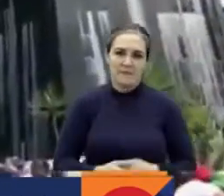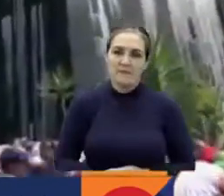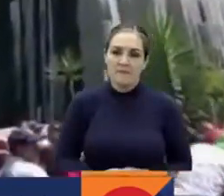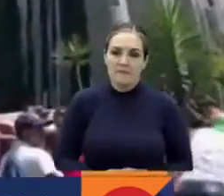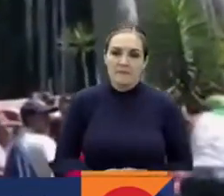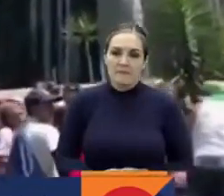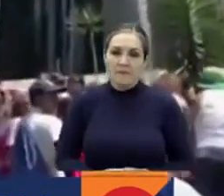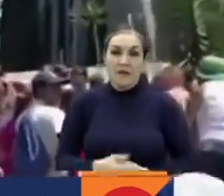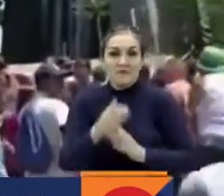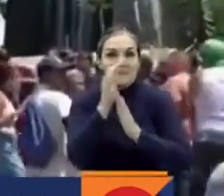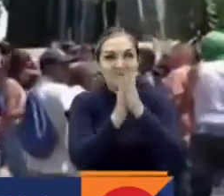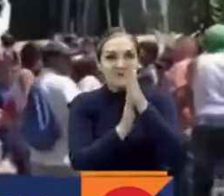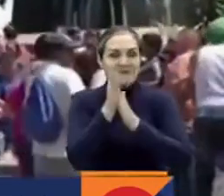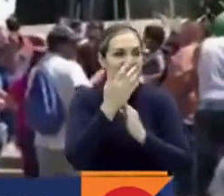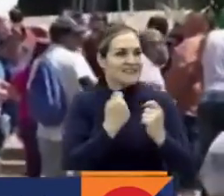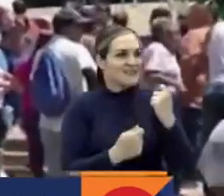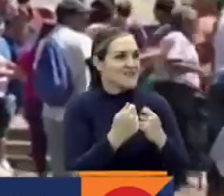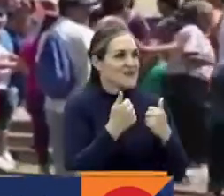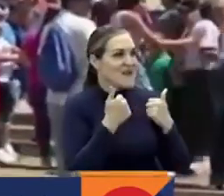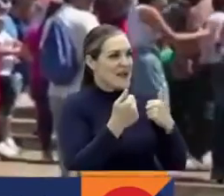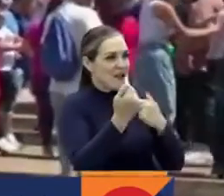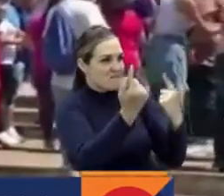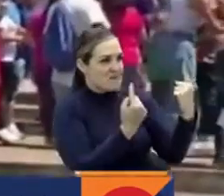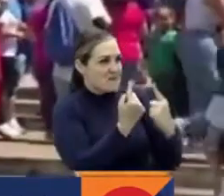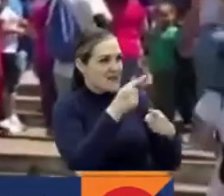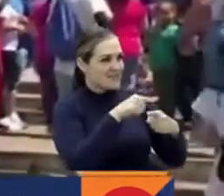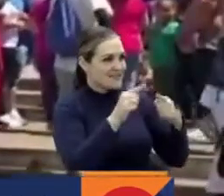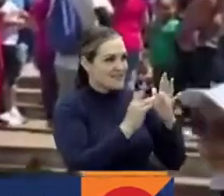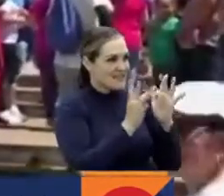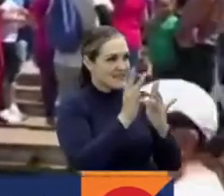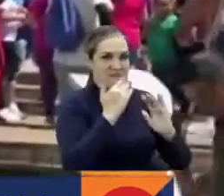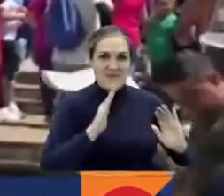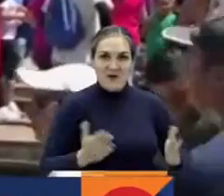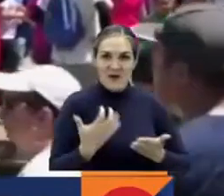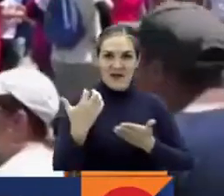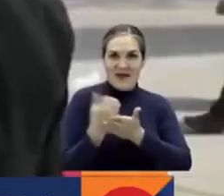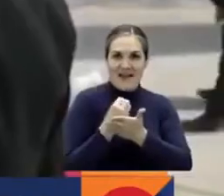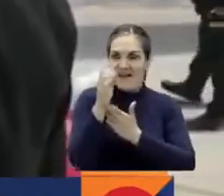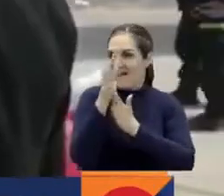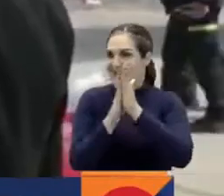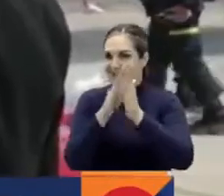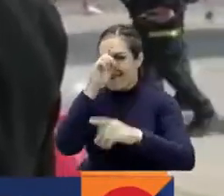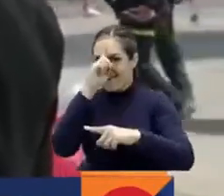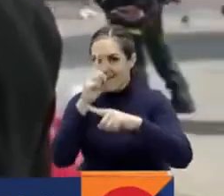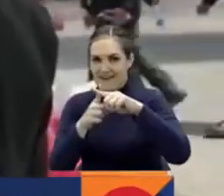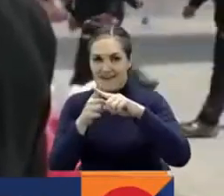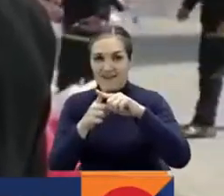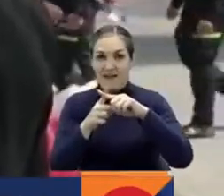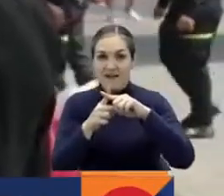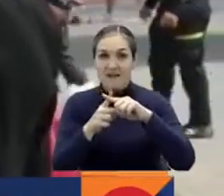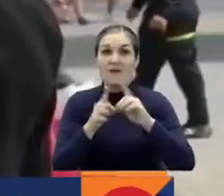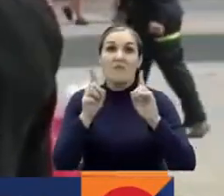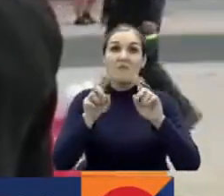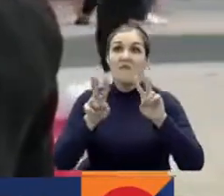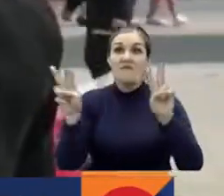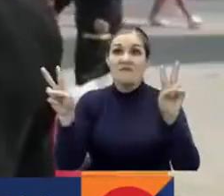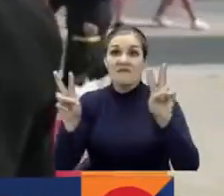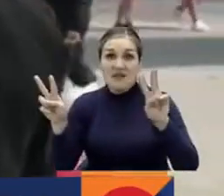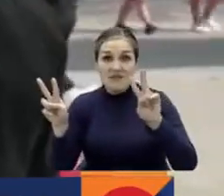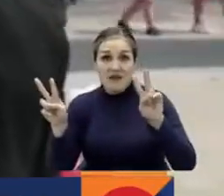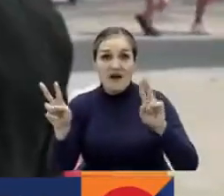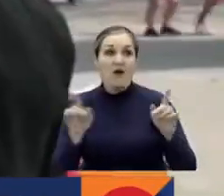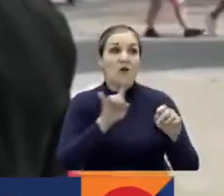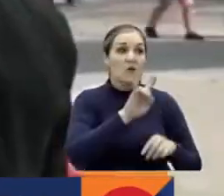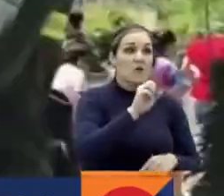Aunque las esperanzas de los comerciantes estaban puestas en Semana Santa para mejorar los ingresos y el escándalo de Viva Air fue hace ya un tiempo,